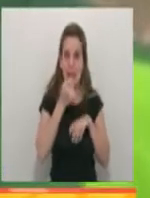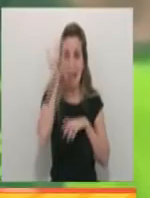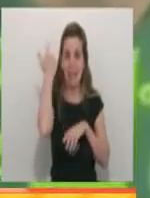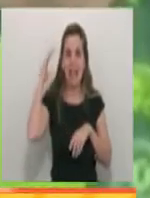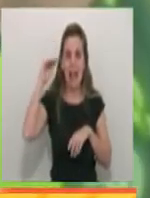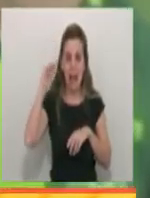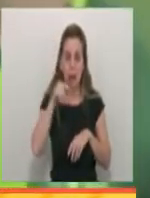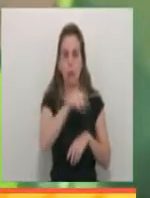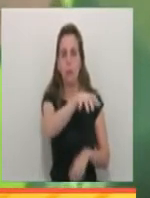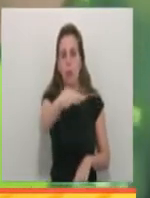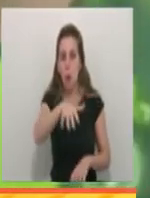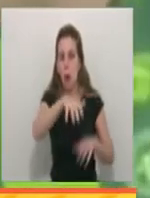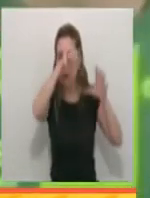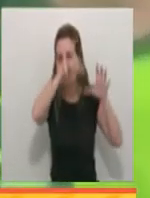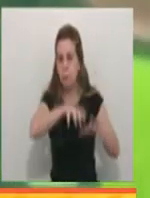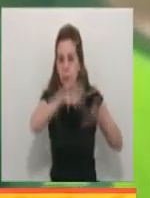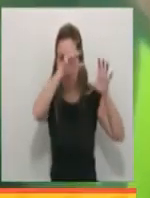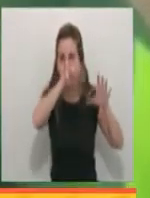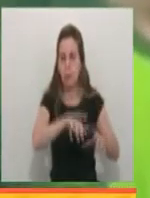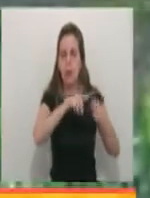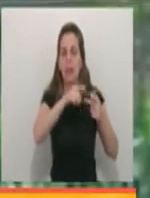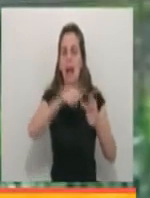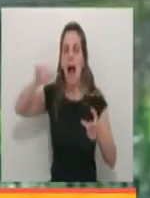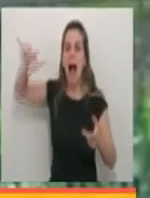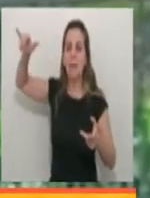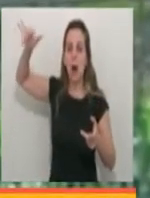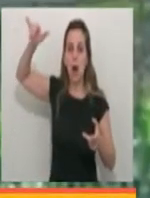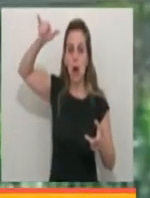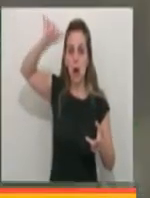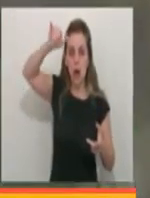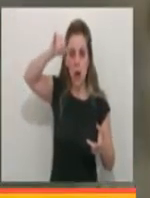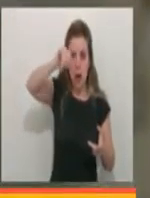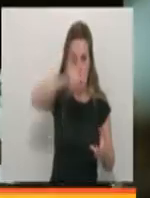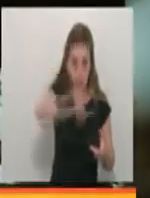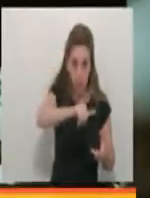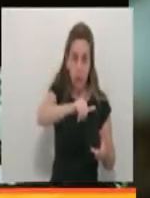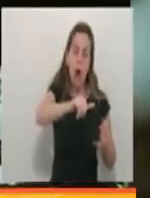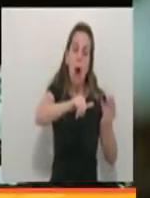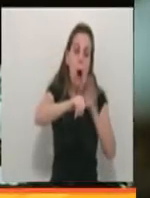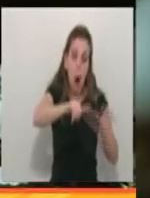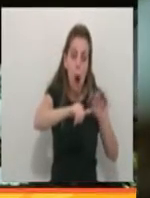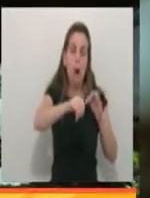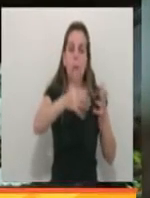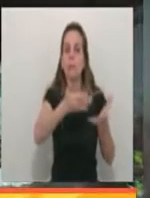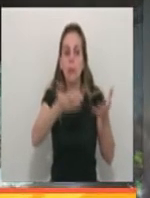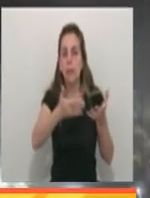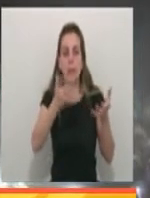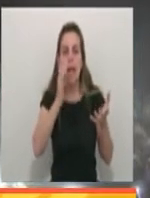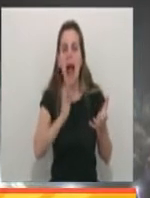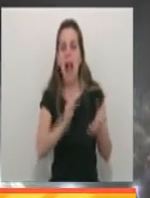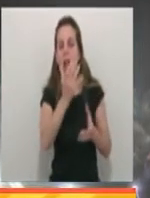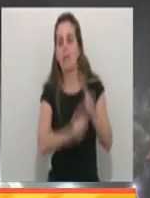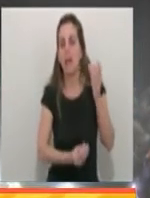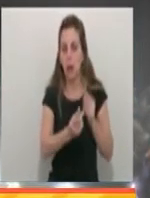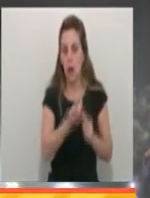altitud o el altímetro estuvo mal calado, que nosotros le llamamos calado, es cuando vos pones la altitud que te dice el aeropuerto